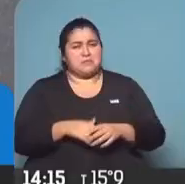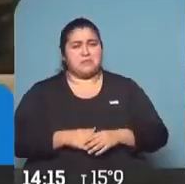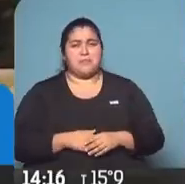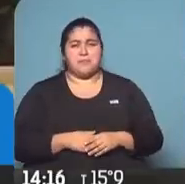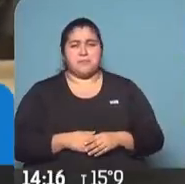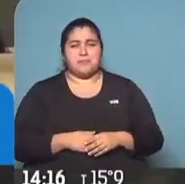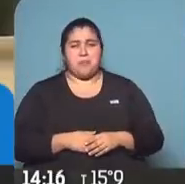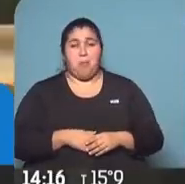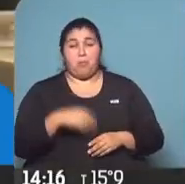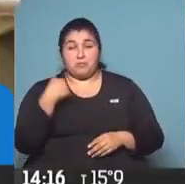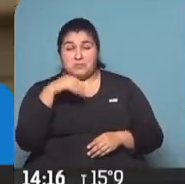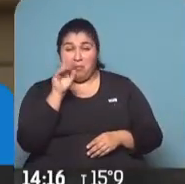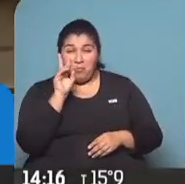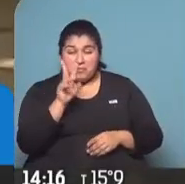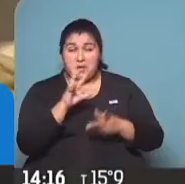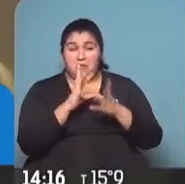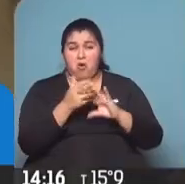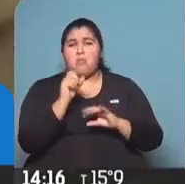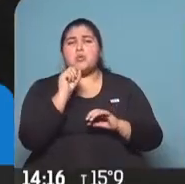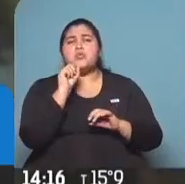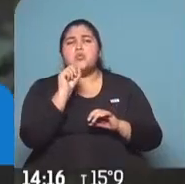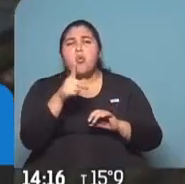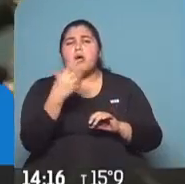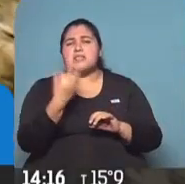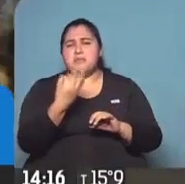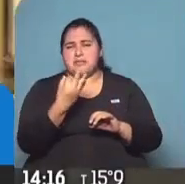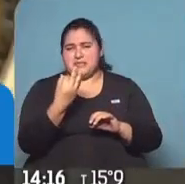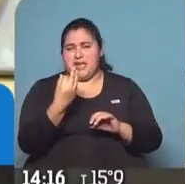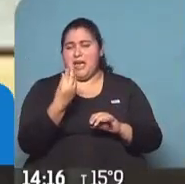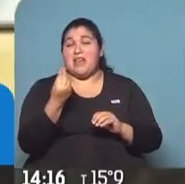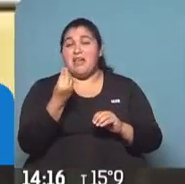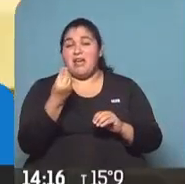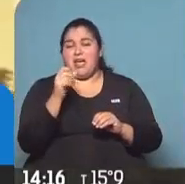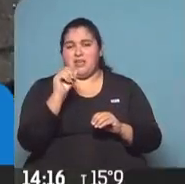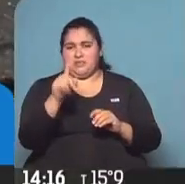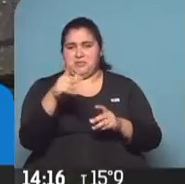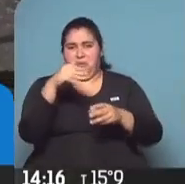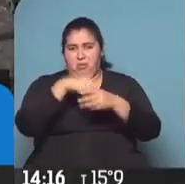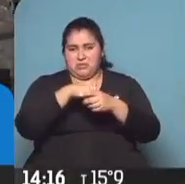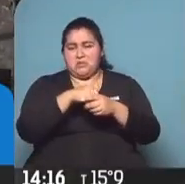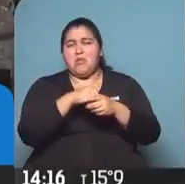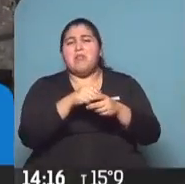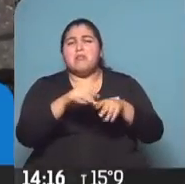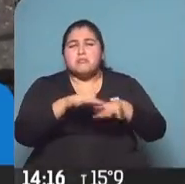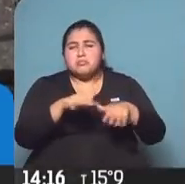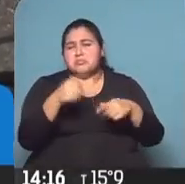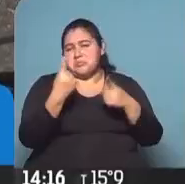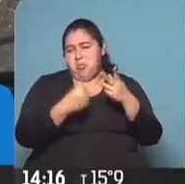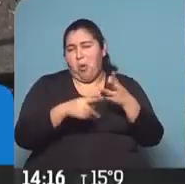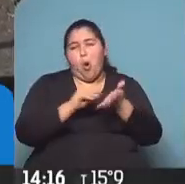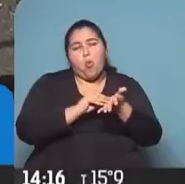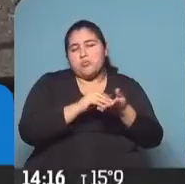podemos observar las características de este material son variadas las unidades que se le pueden dar